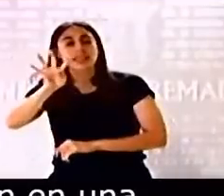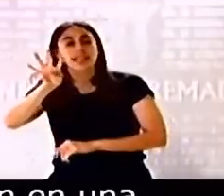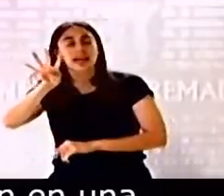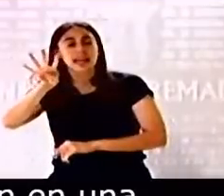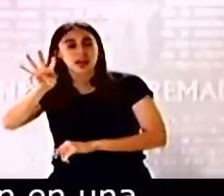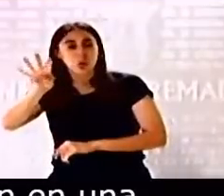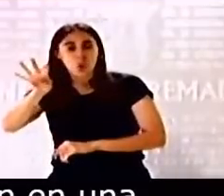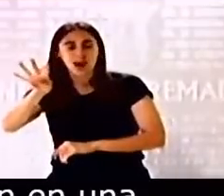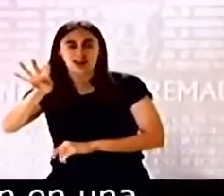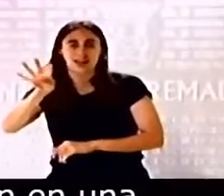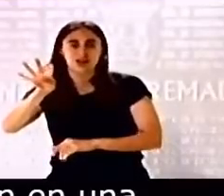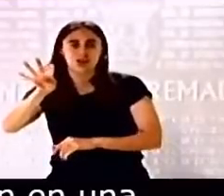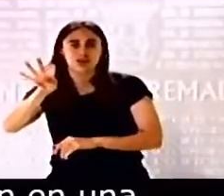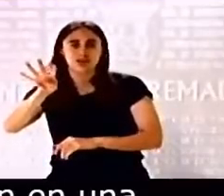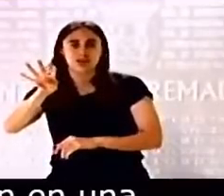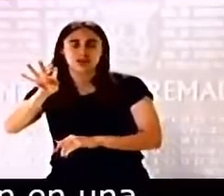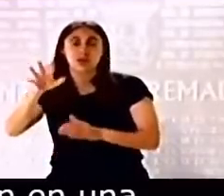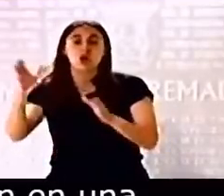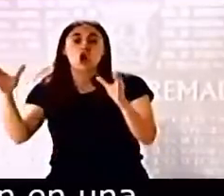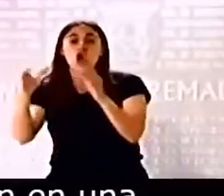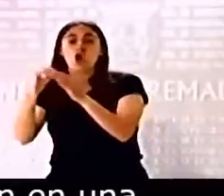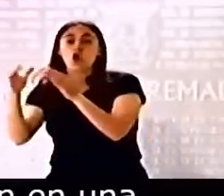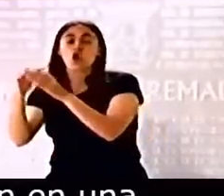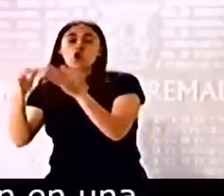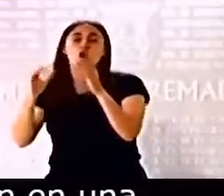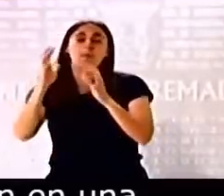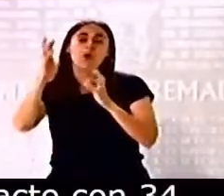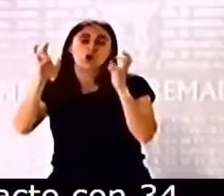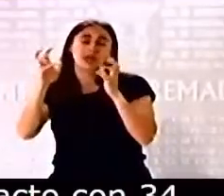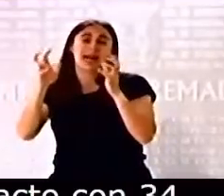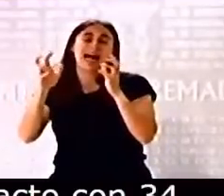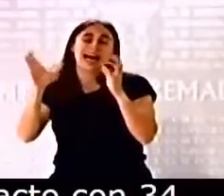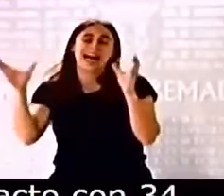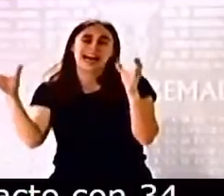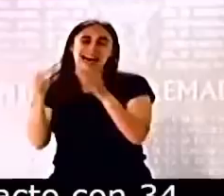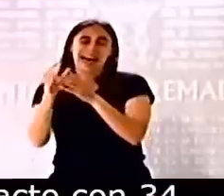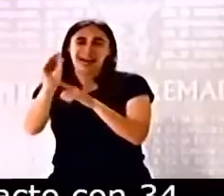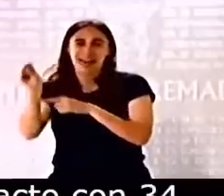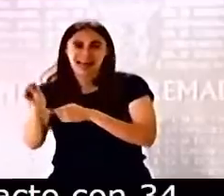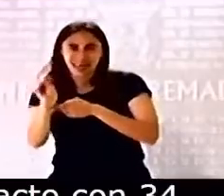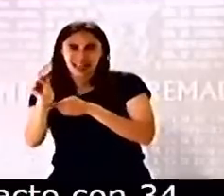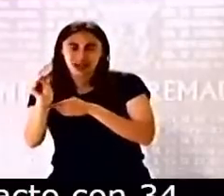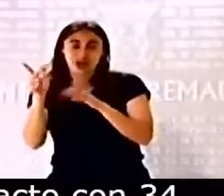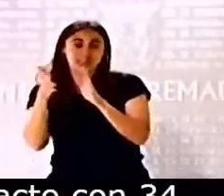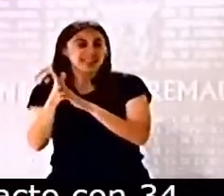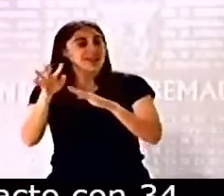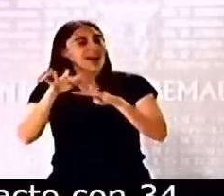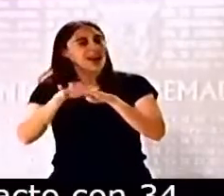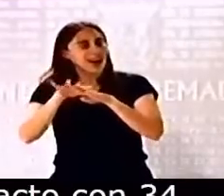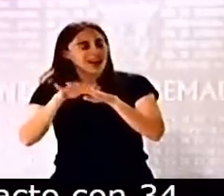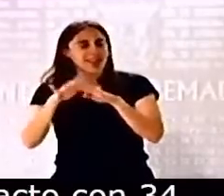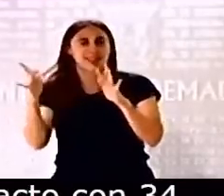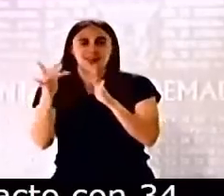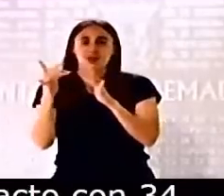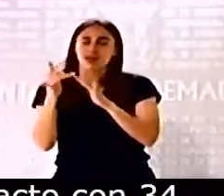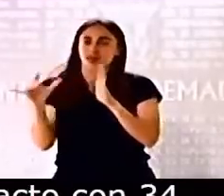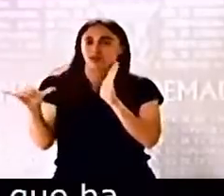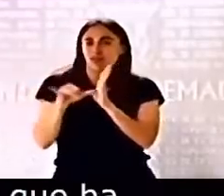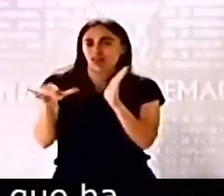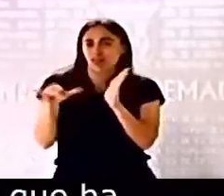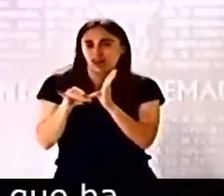explotaciones ganaderas de la comunidad autónoma, lo que nos ha extendido mucho la red de contactos estrechos.